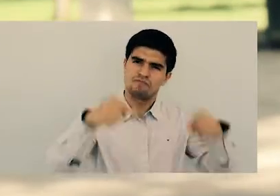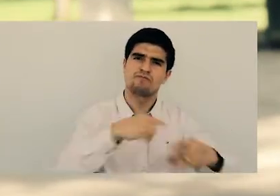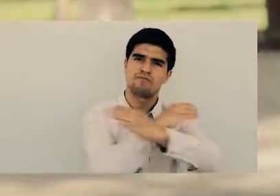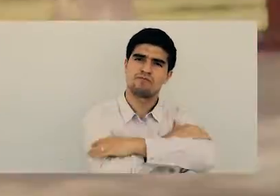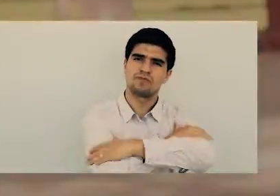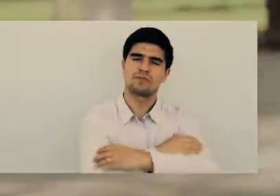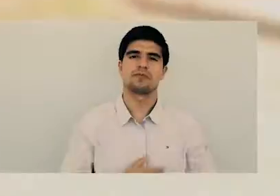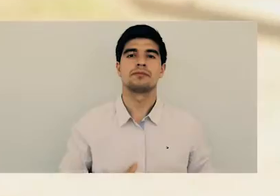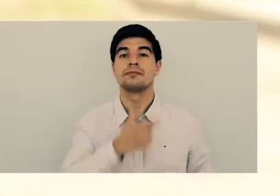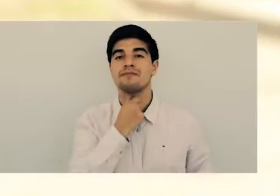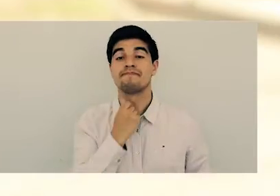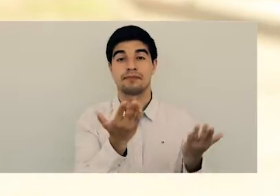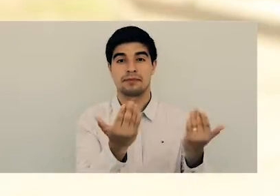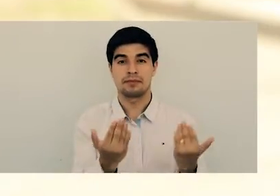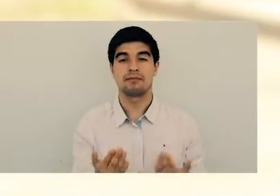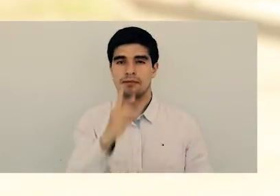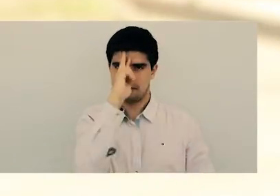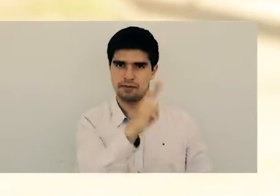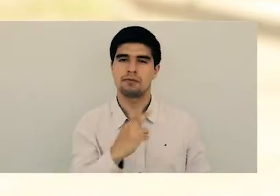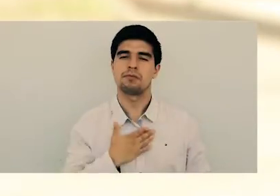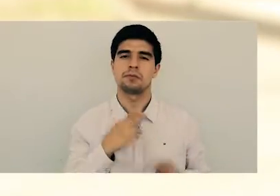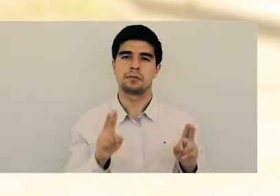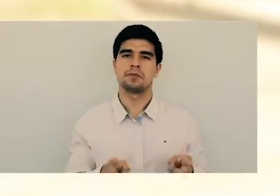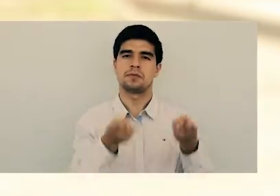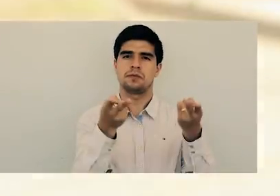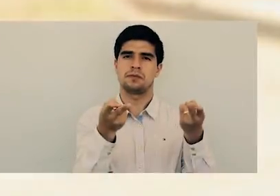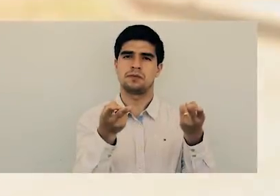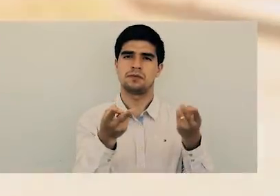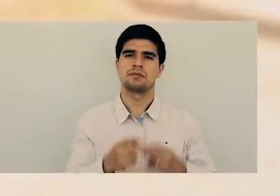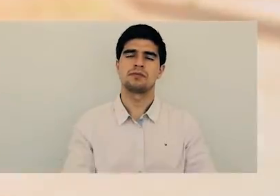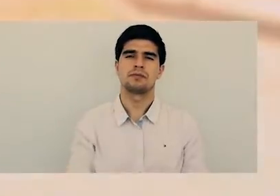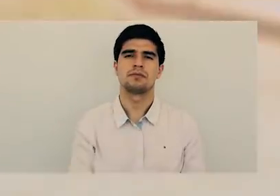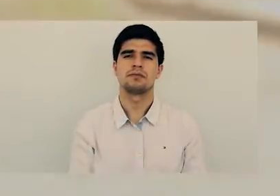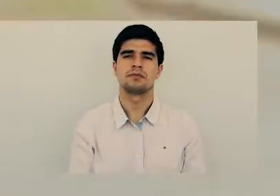de ser parte y protagonista de San Felipe. Queremos y necesitamos que respeten nuestros derechos.